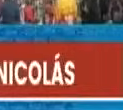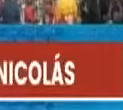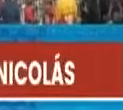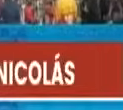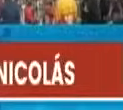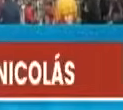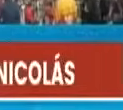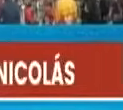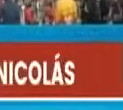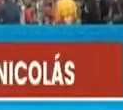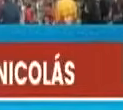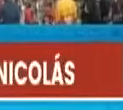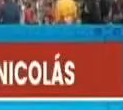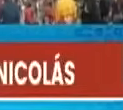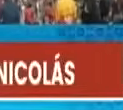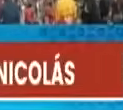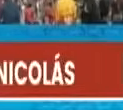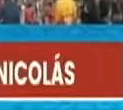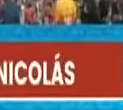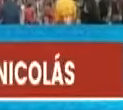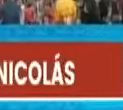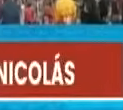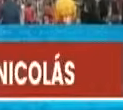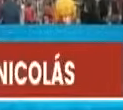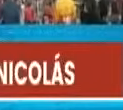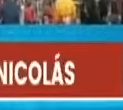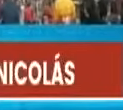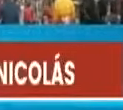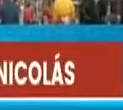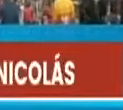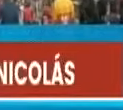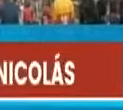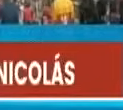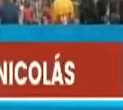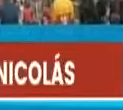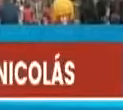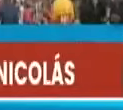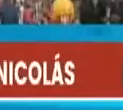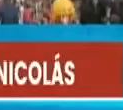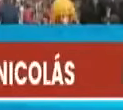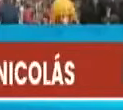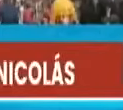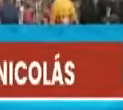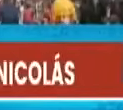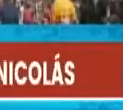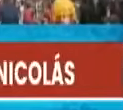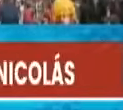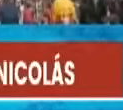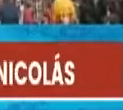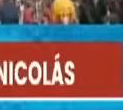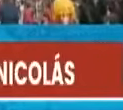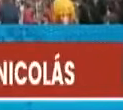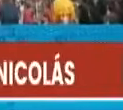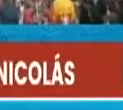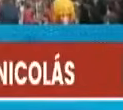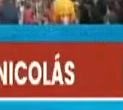cosa que nunca acostumbro, pero el Zulia me inspira para escribir un mensaje